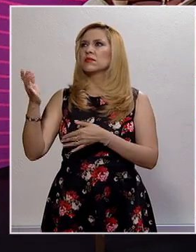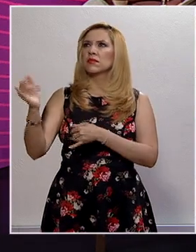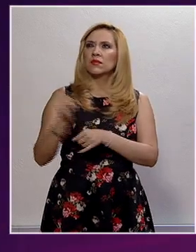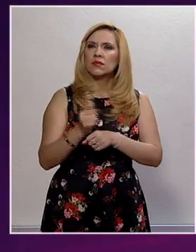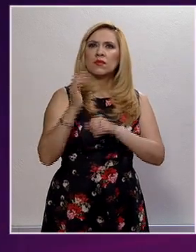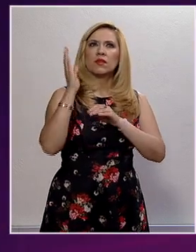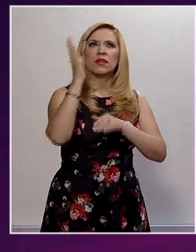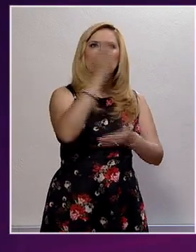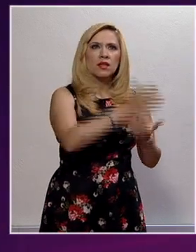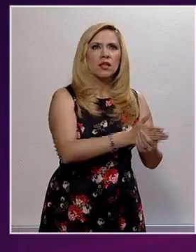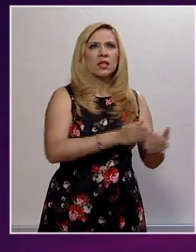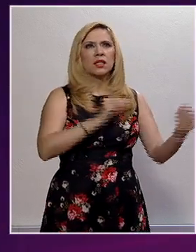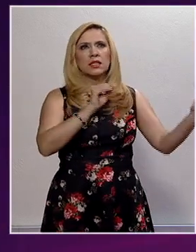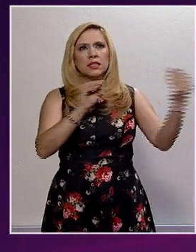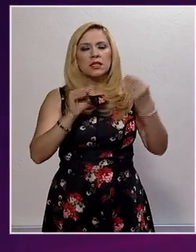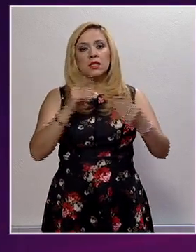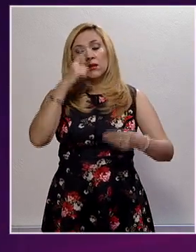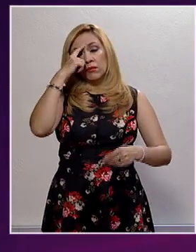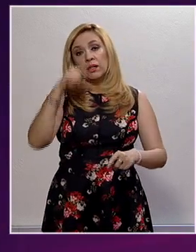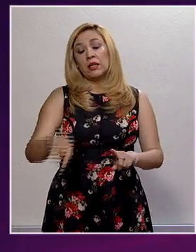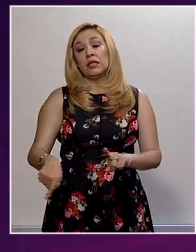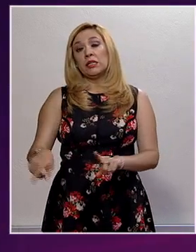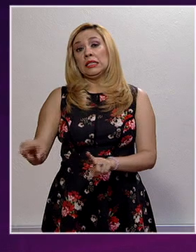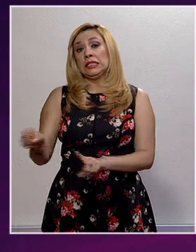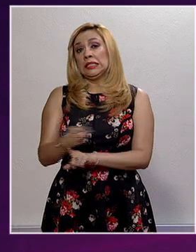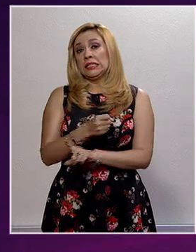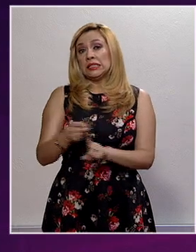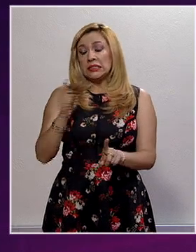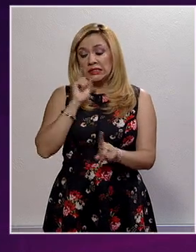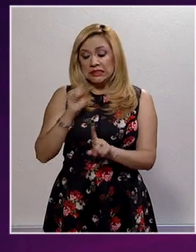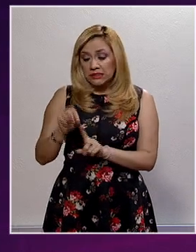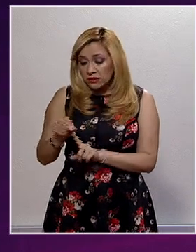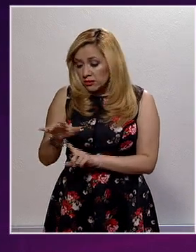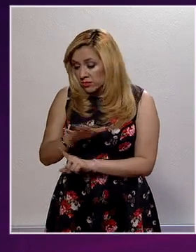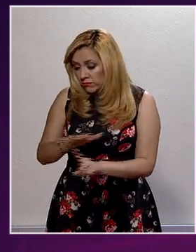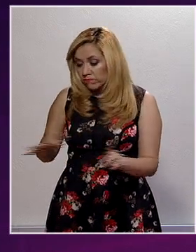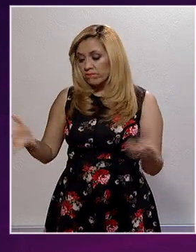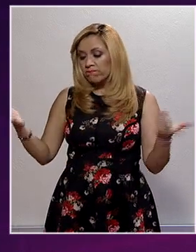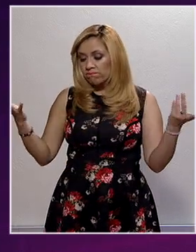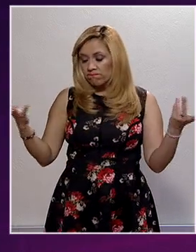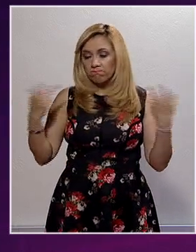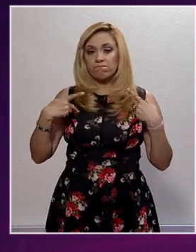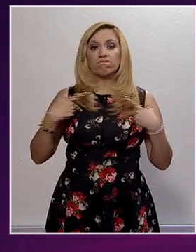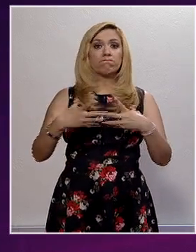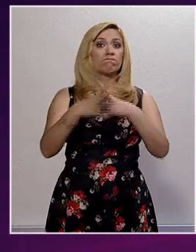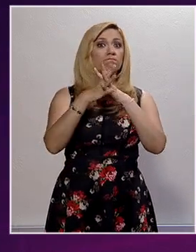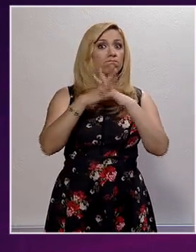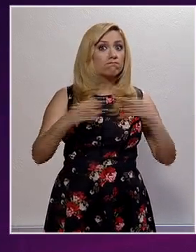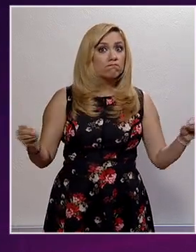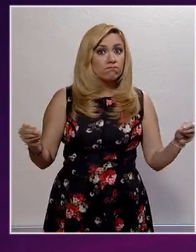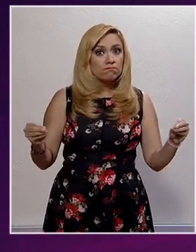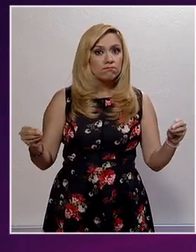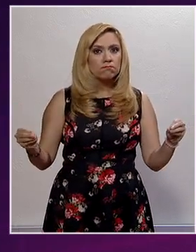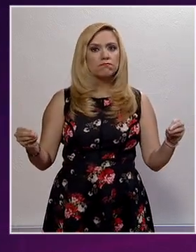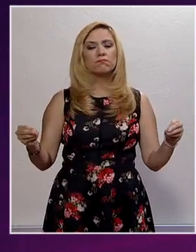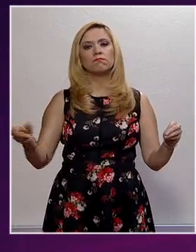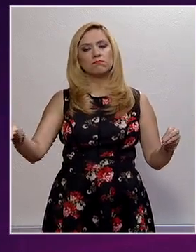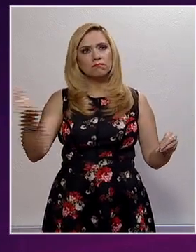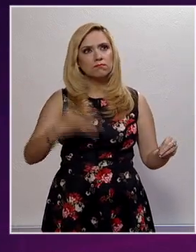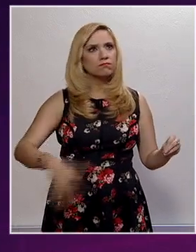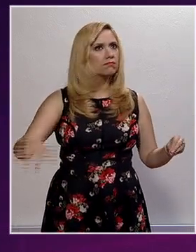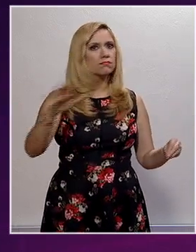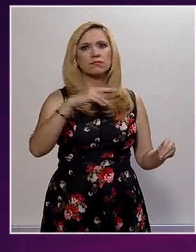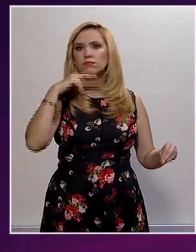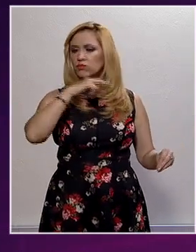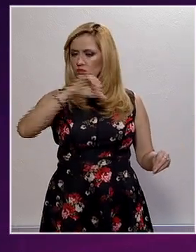un contexto de violencia de género. Y entonces, en caso de desapariciones, es la búsqueda